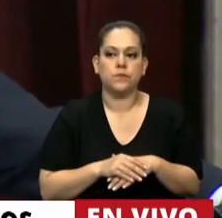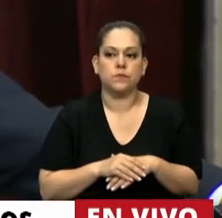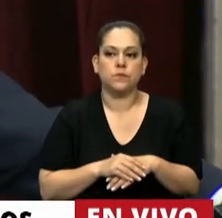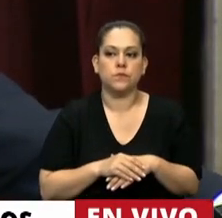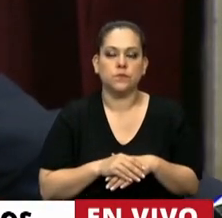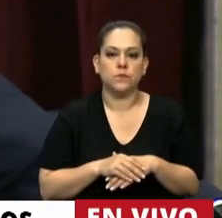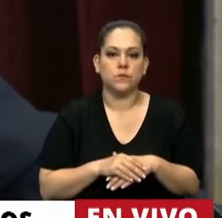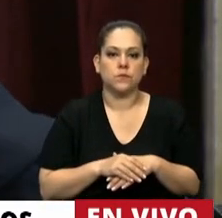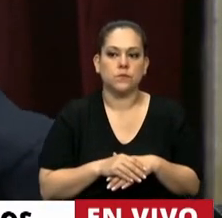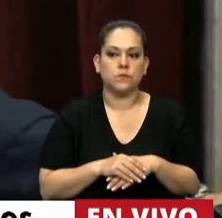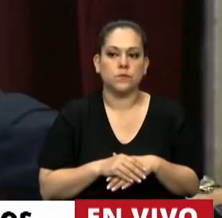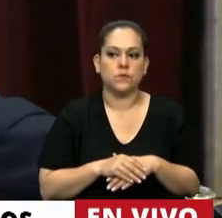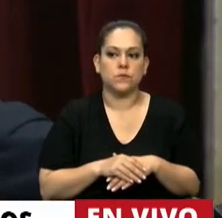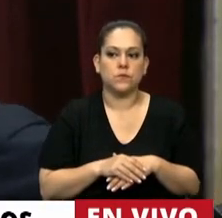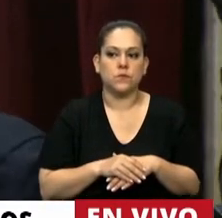¿Cuántos?